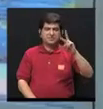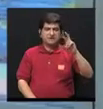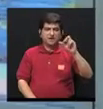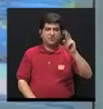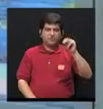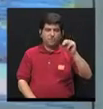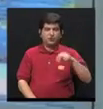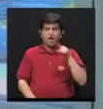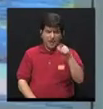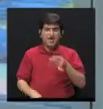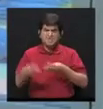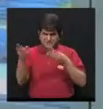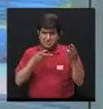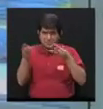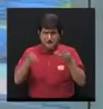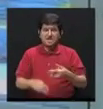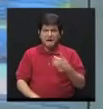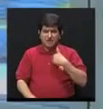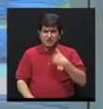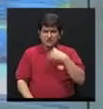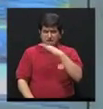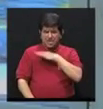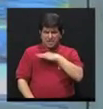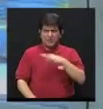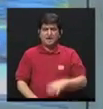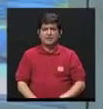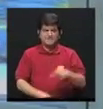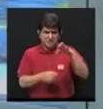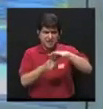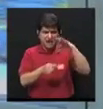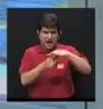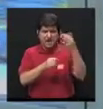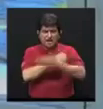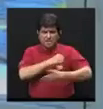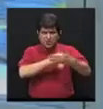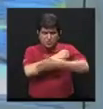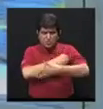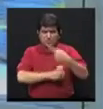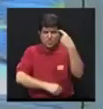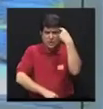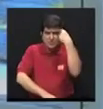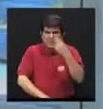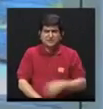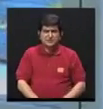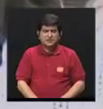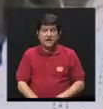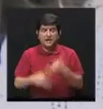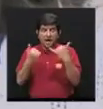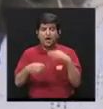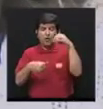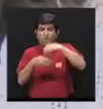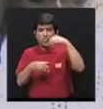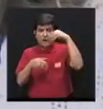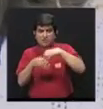los productos de la agricultura campesina como para que estén invirtiendo en sustituirlos? Bueno,